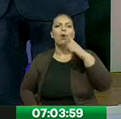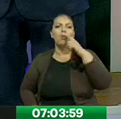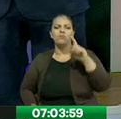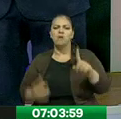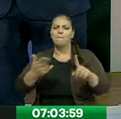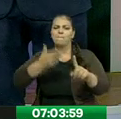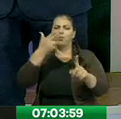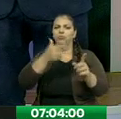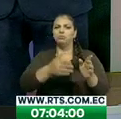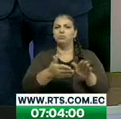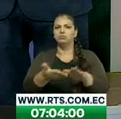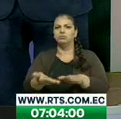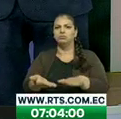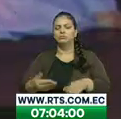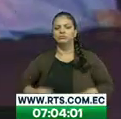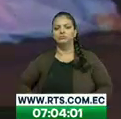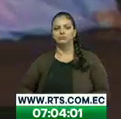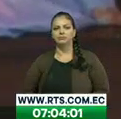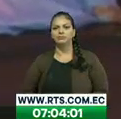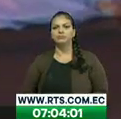informe.